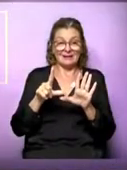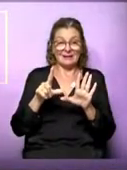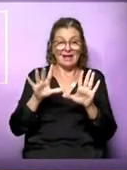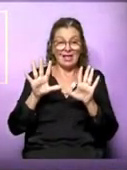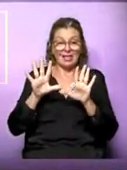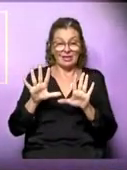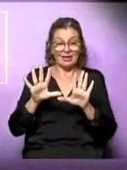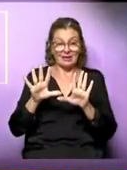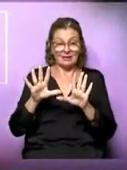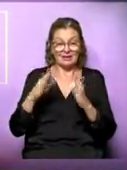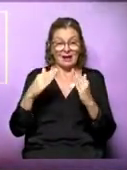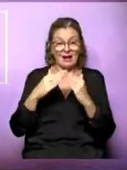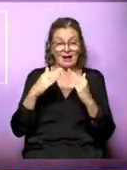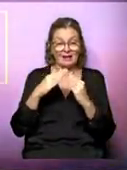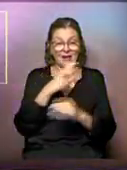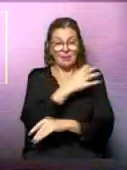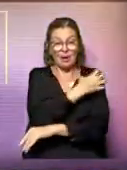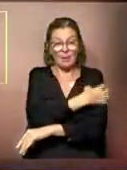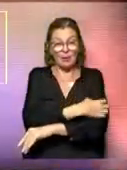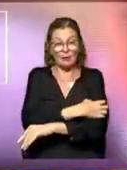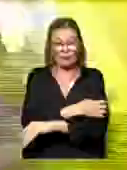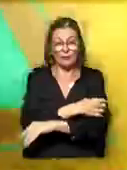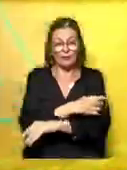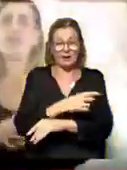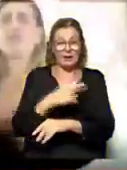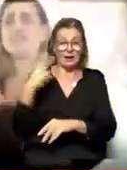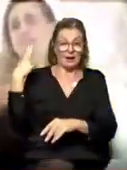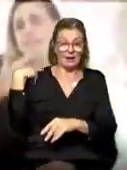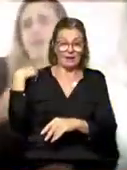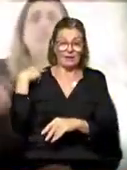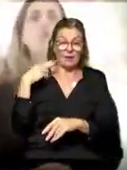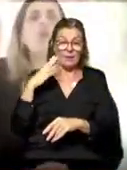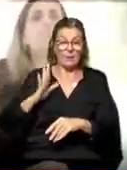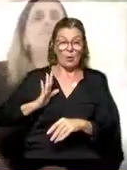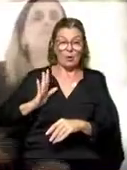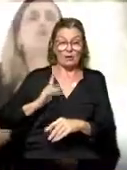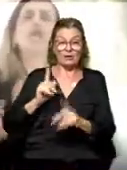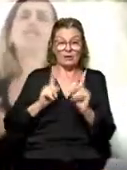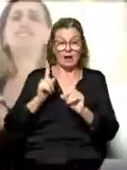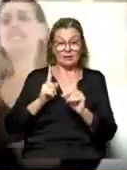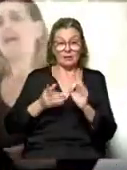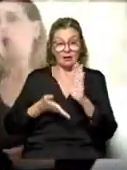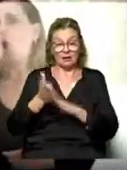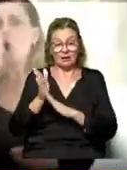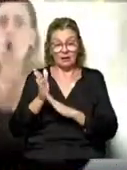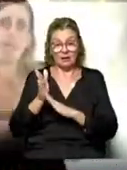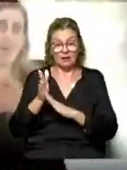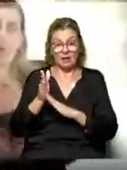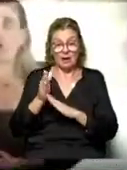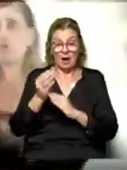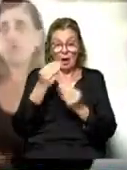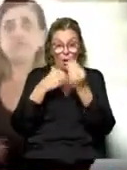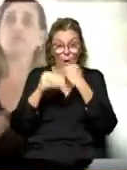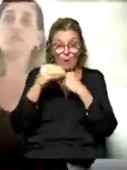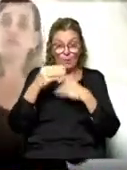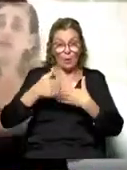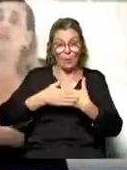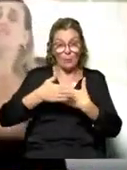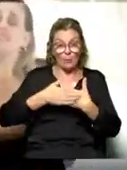7 de cada 10 de los hogares pobres tienen jefatura femenina. Y que si alguien tiene que ir a un comedor público, lo tenga